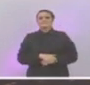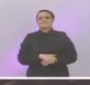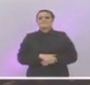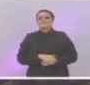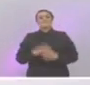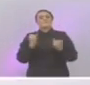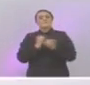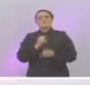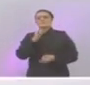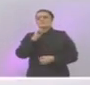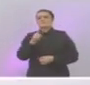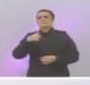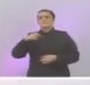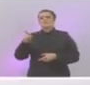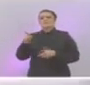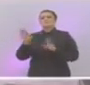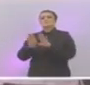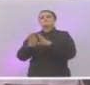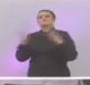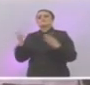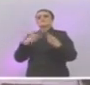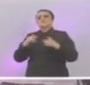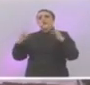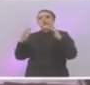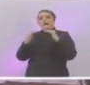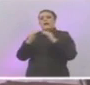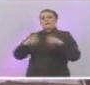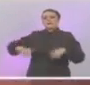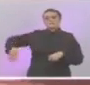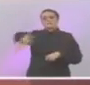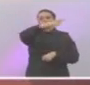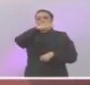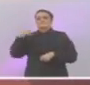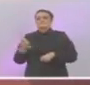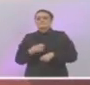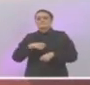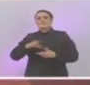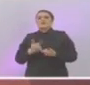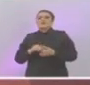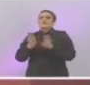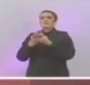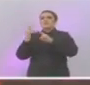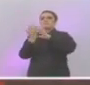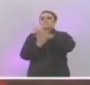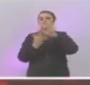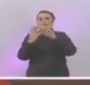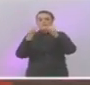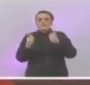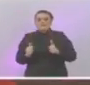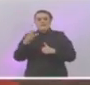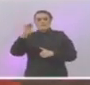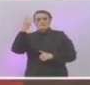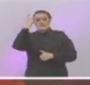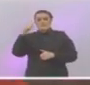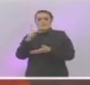Y también abrió sus puertas la Casa del Rebozo, espacio del universo artesanal potosino en